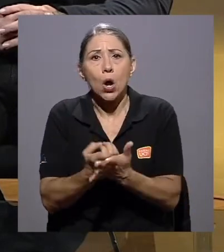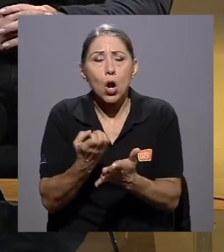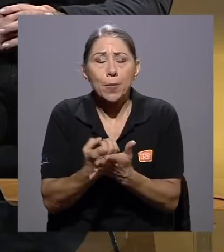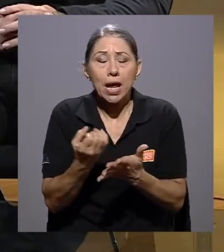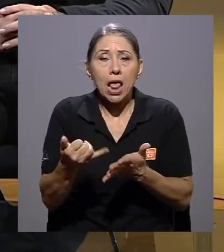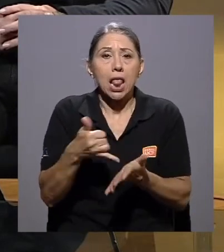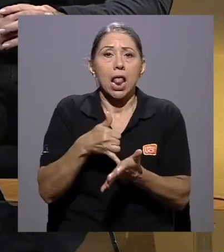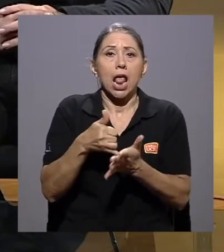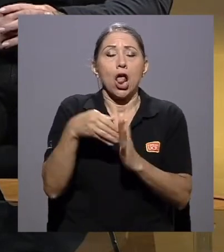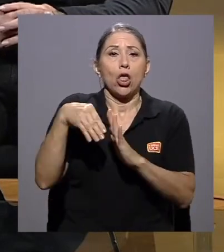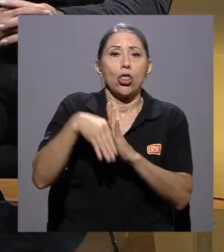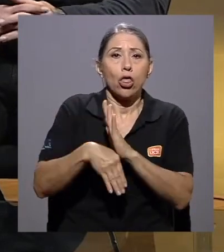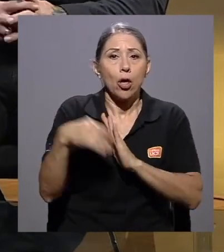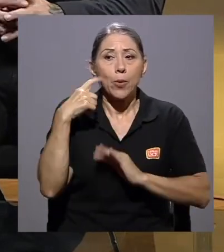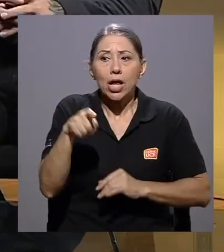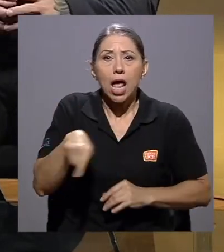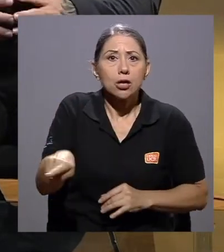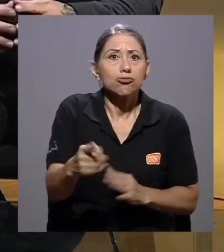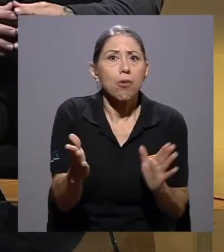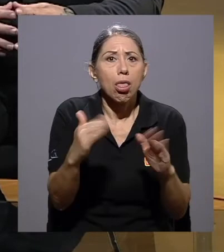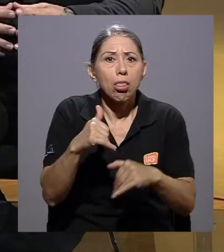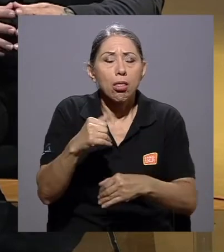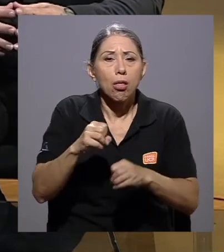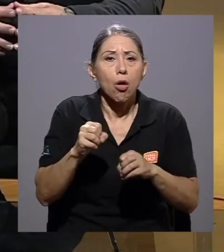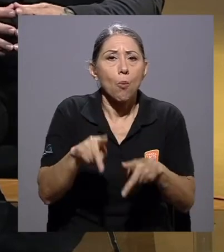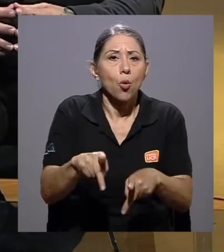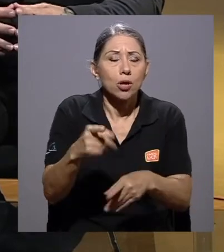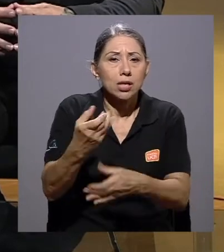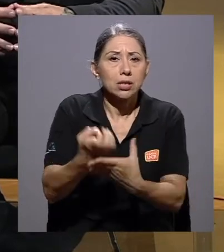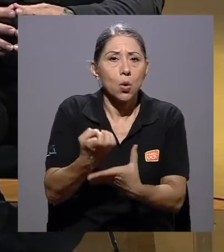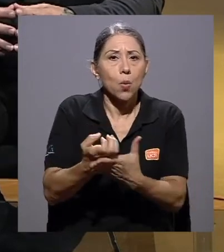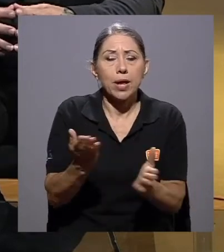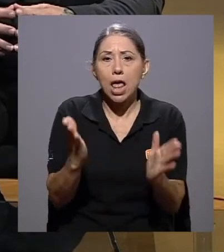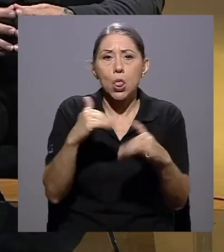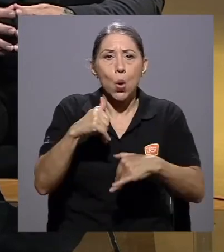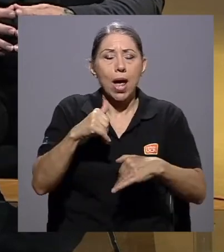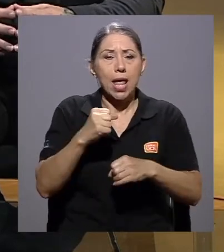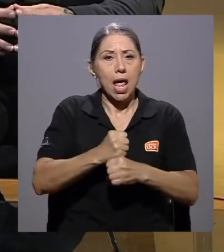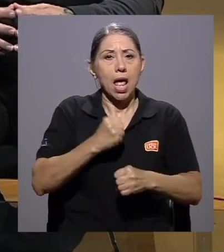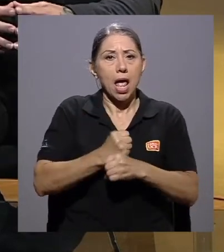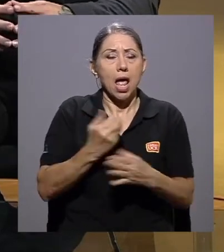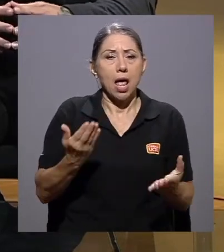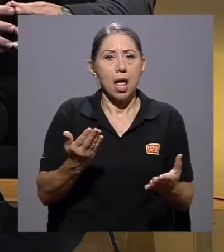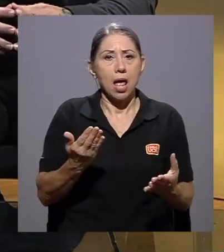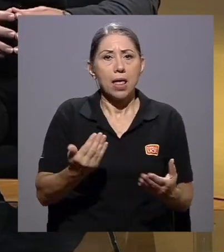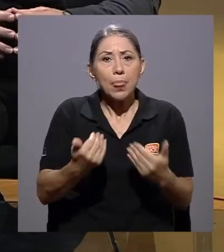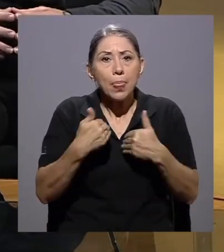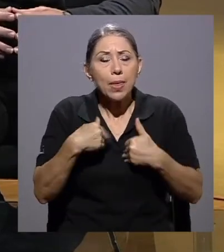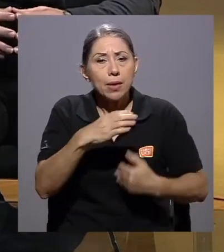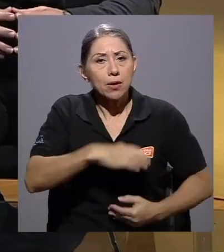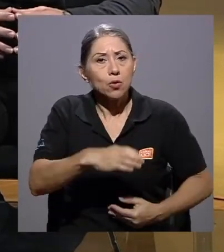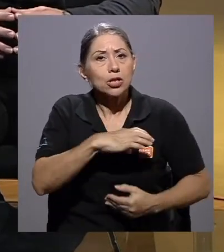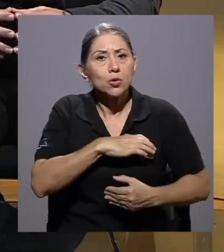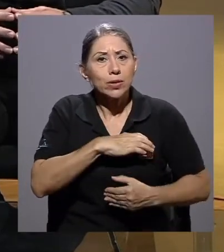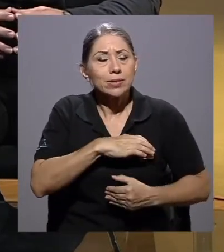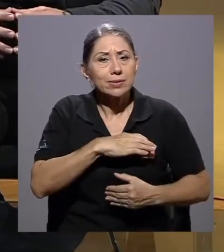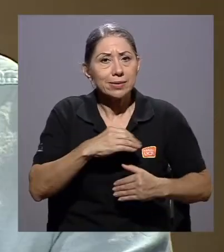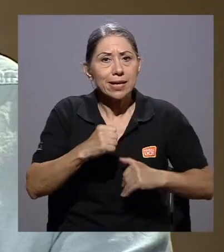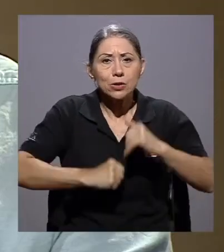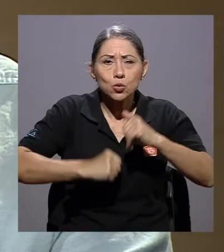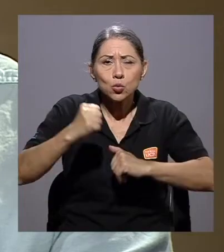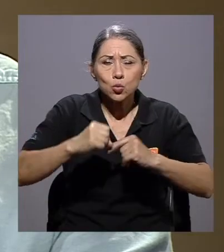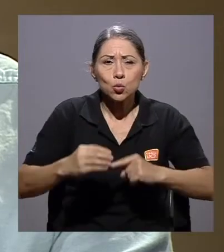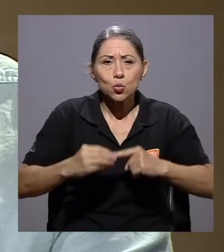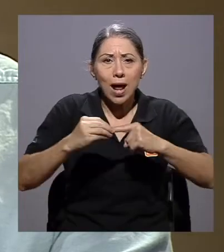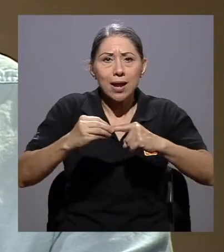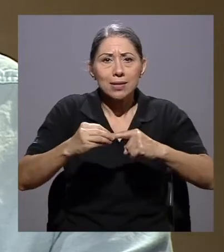de empleo, por falta de oportunidades económicas y por condiciones y características estructurales de la población que